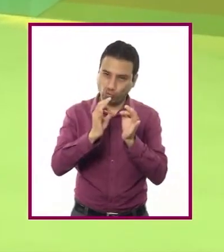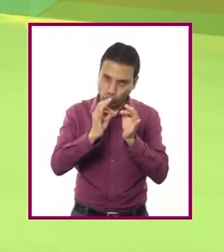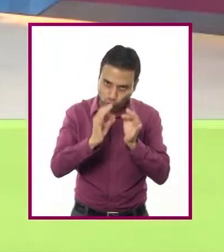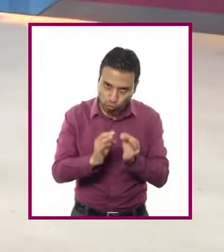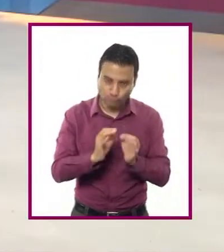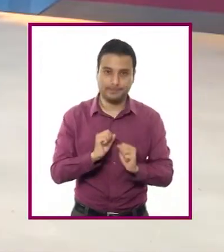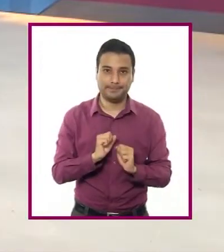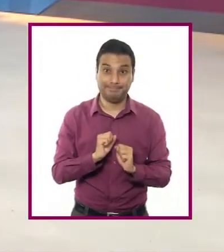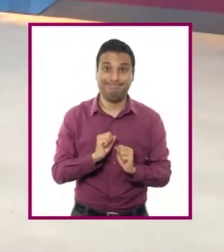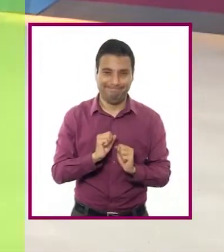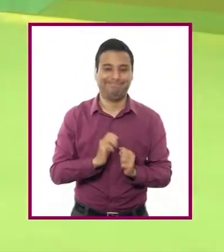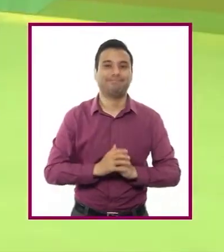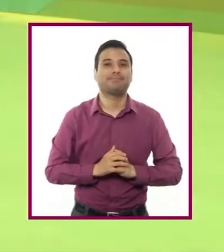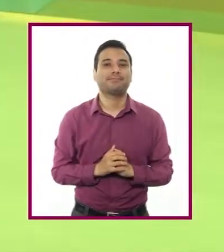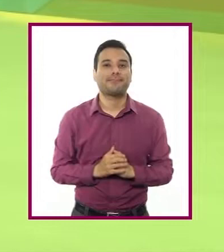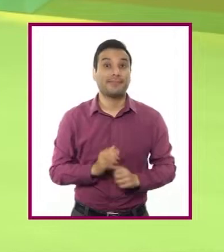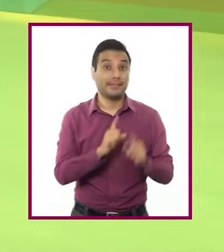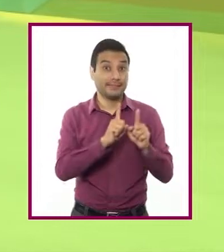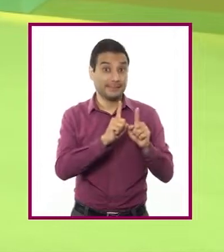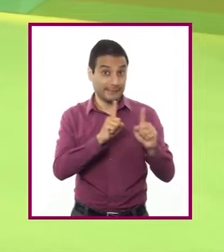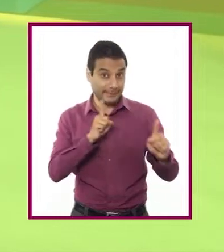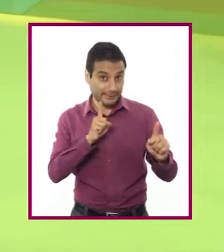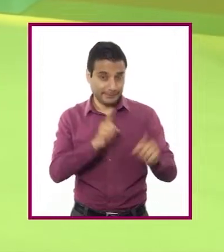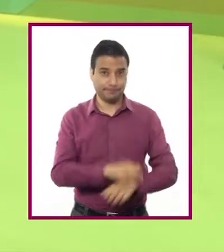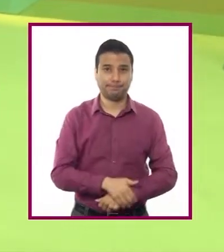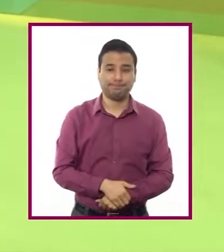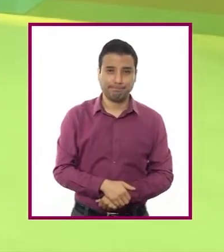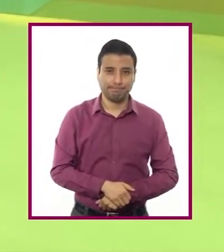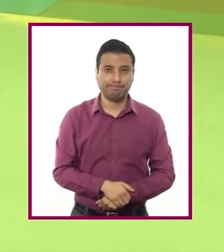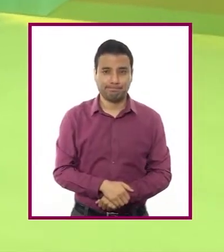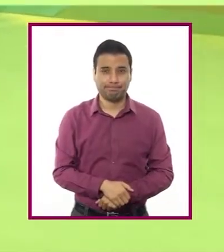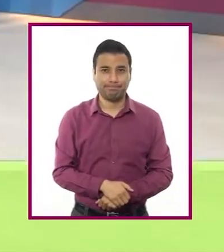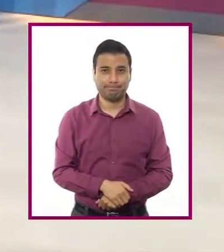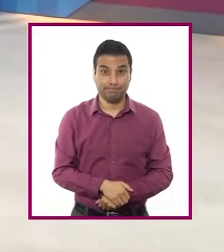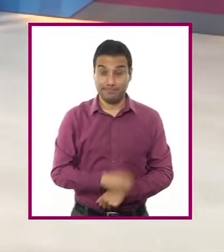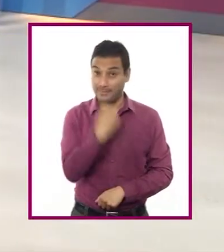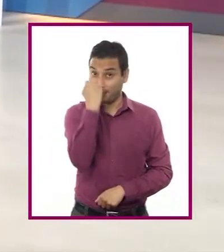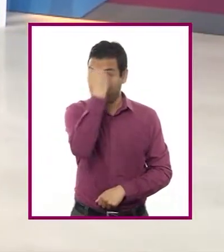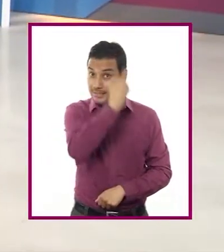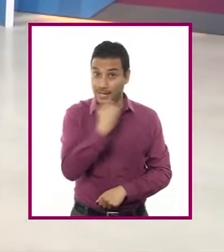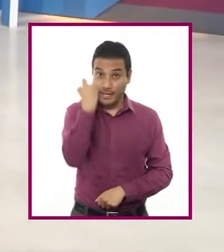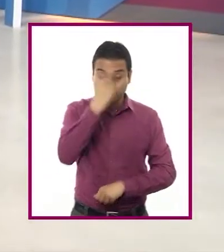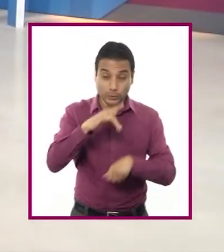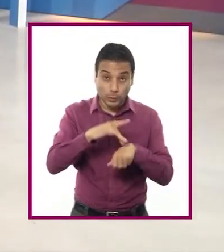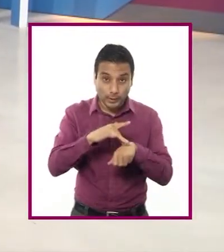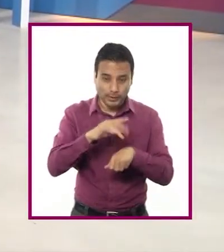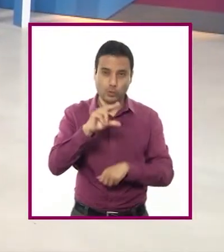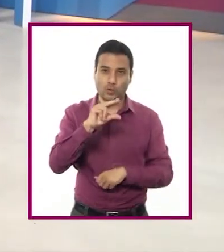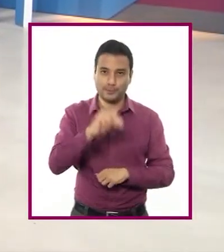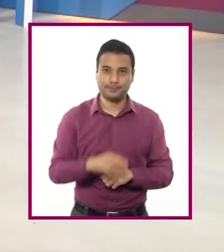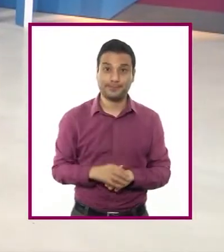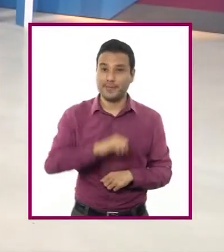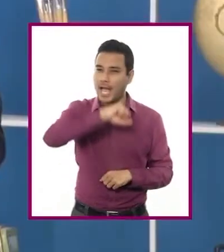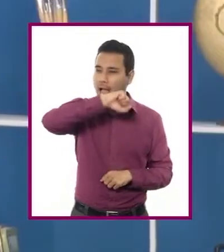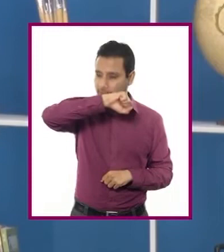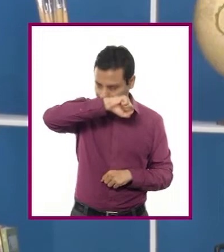nariz y boca. Mantener la sana distancia. Procurar no tocarse el rostro y realizar el estornudo de